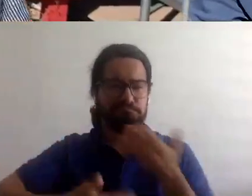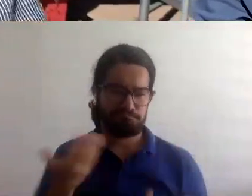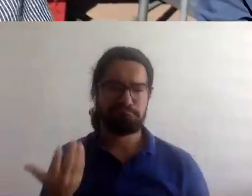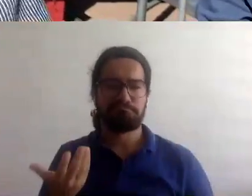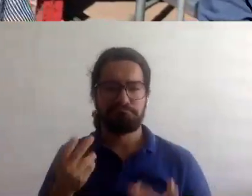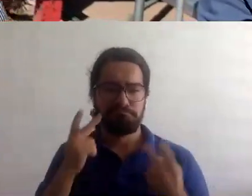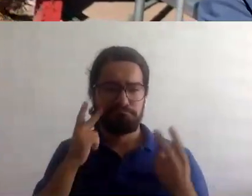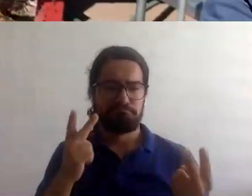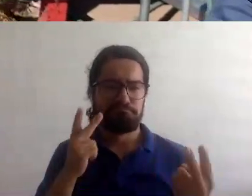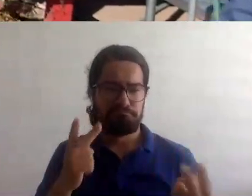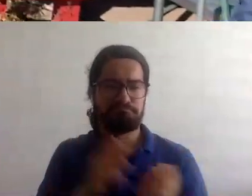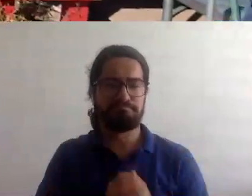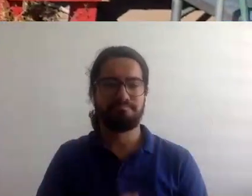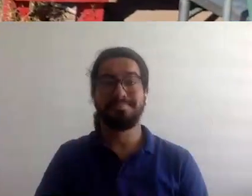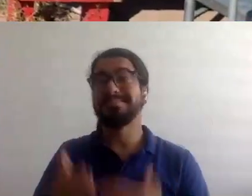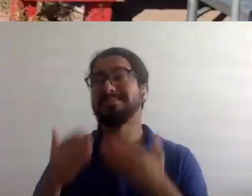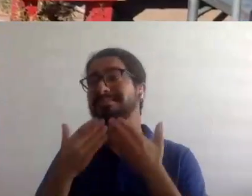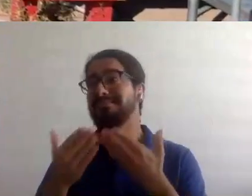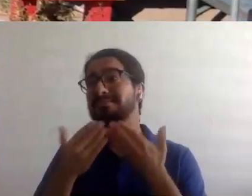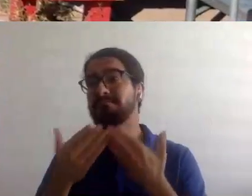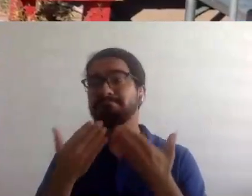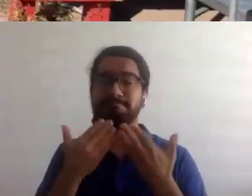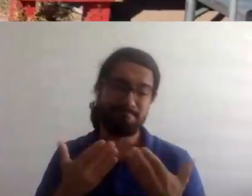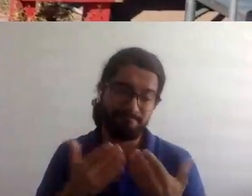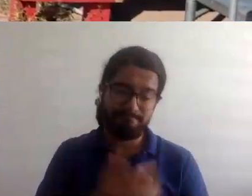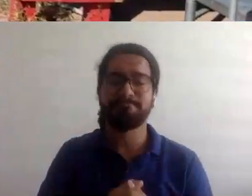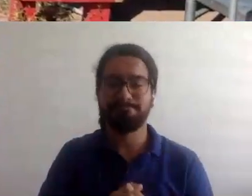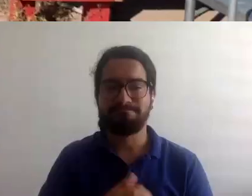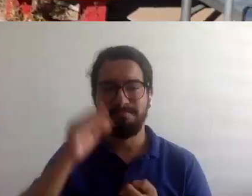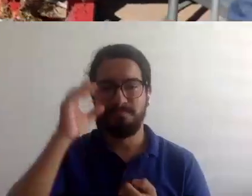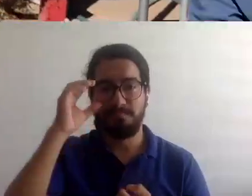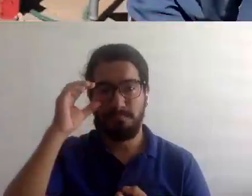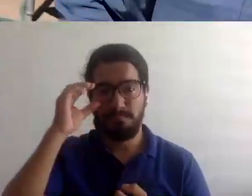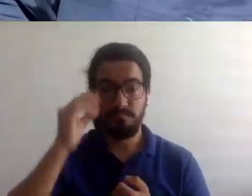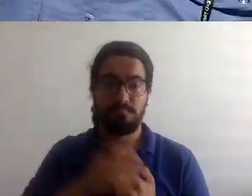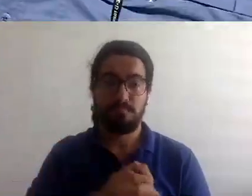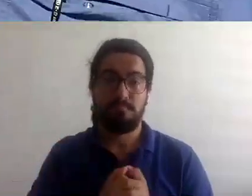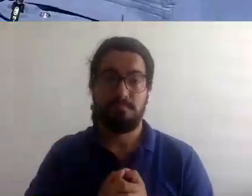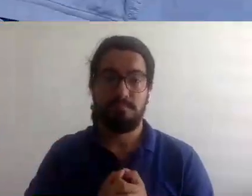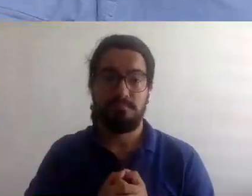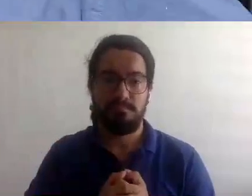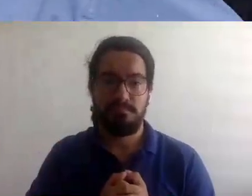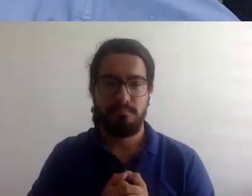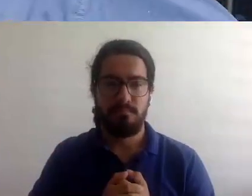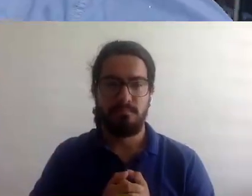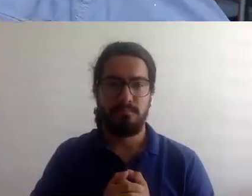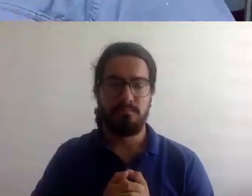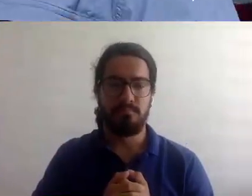comercialización completa, ¿verdad? Sí. Bueno, muchas sí. Gracias. Sí, lo que